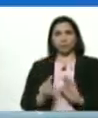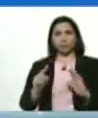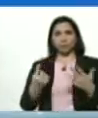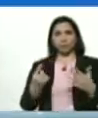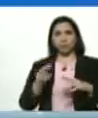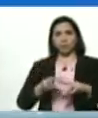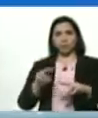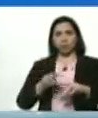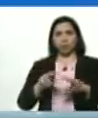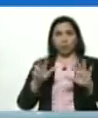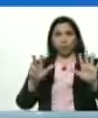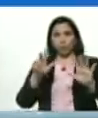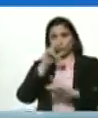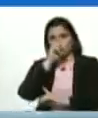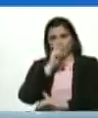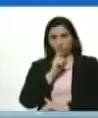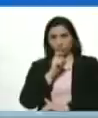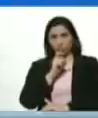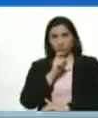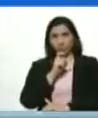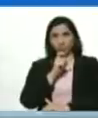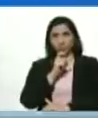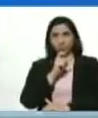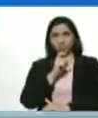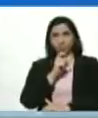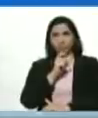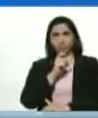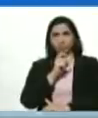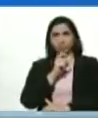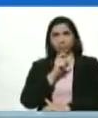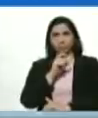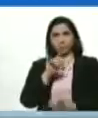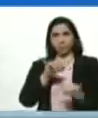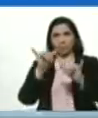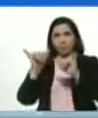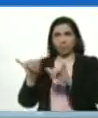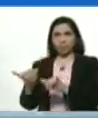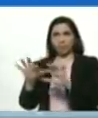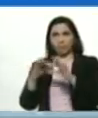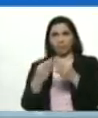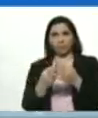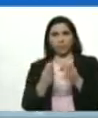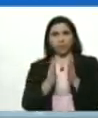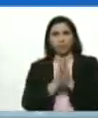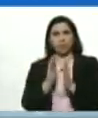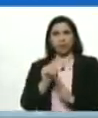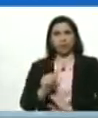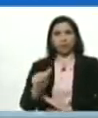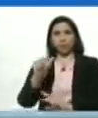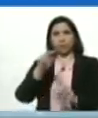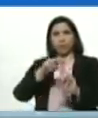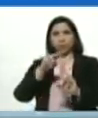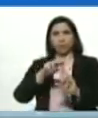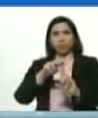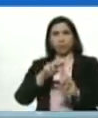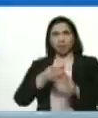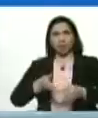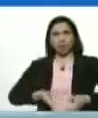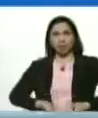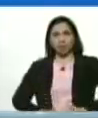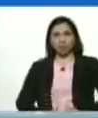niño de ocho años de la misma familia san antonio del táchira hijo